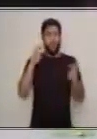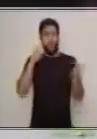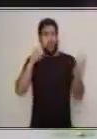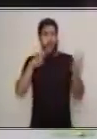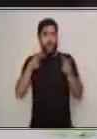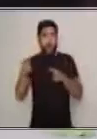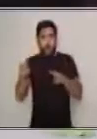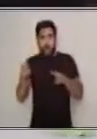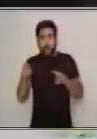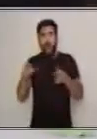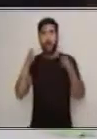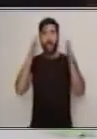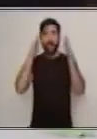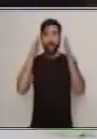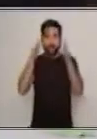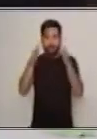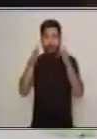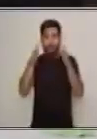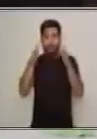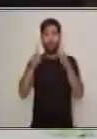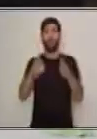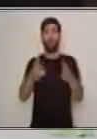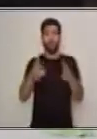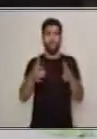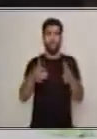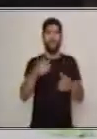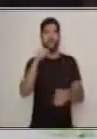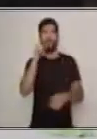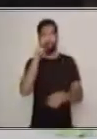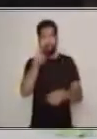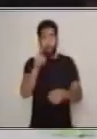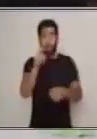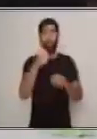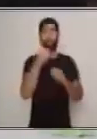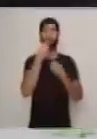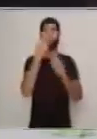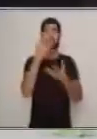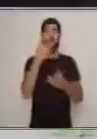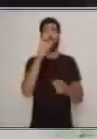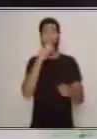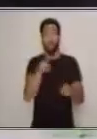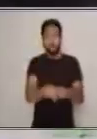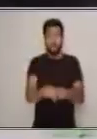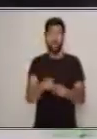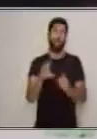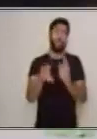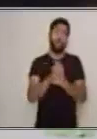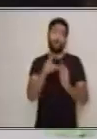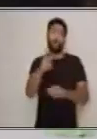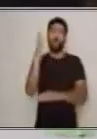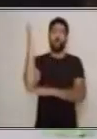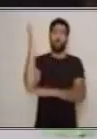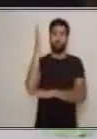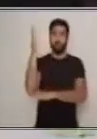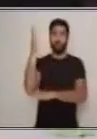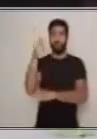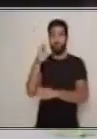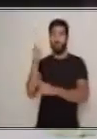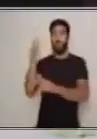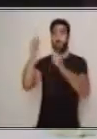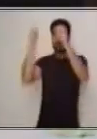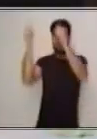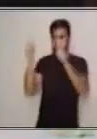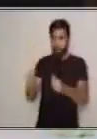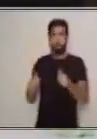público pueda prestarte atención, que tu material sea visualmente visible, que